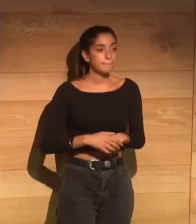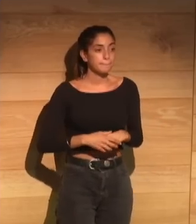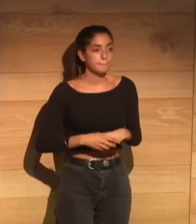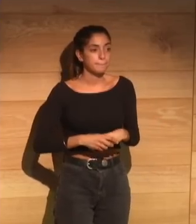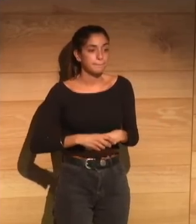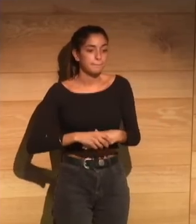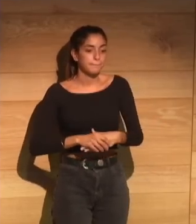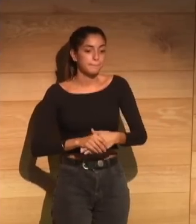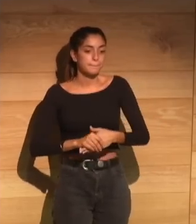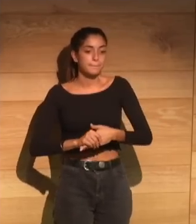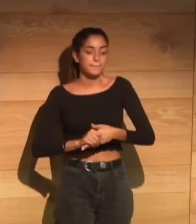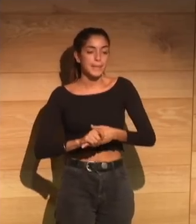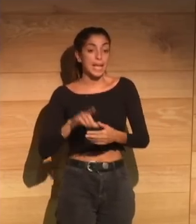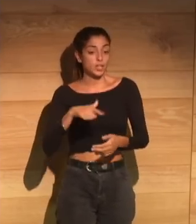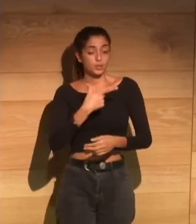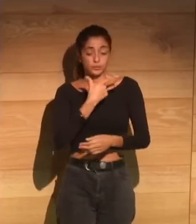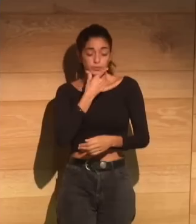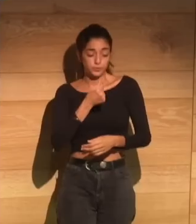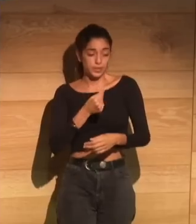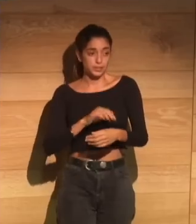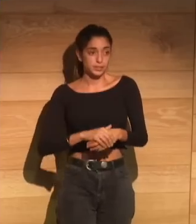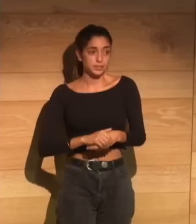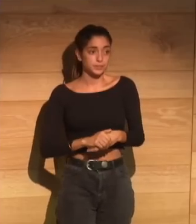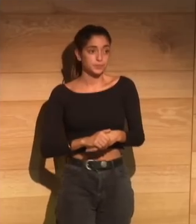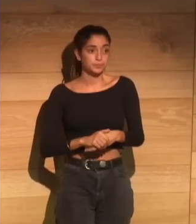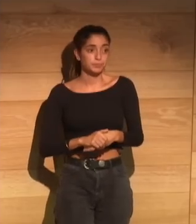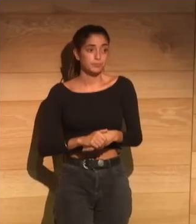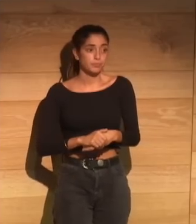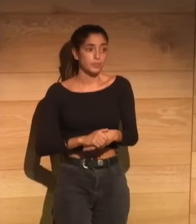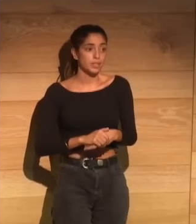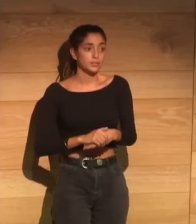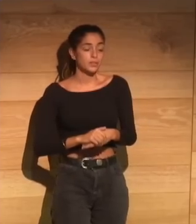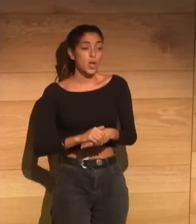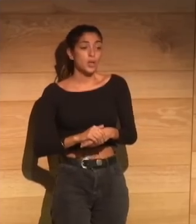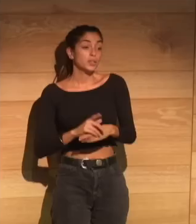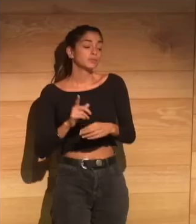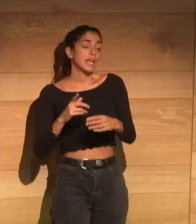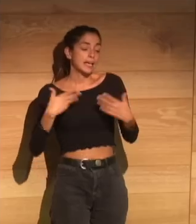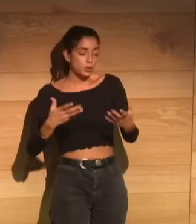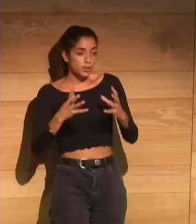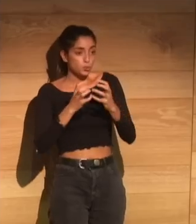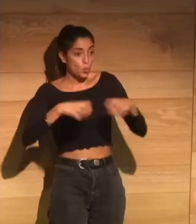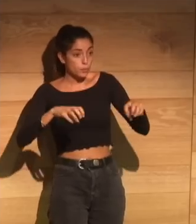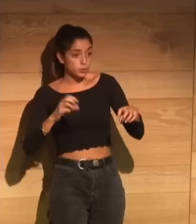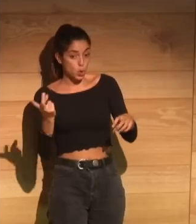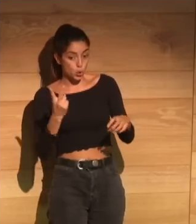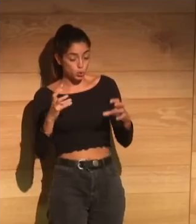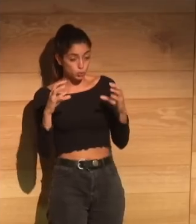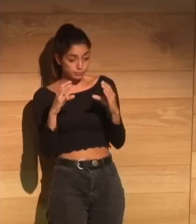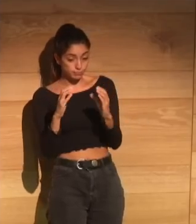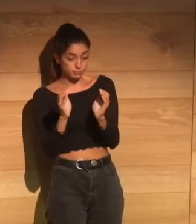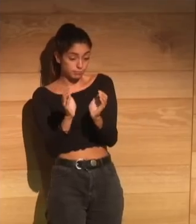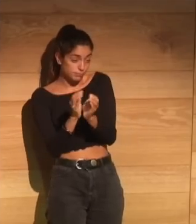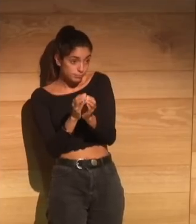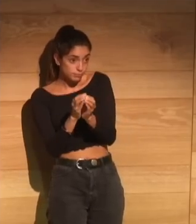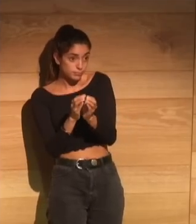Claro. Es que es facilísimo. Yo aprendo muchísimo. Es facilísimo. Yo aprendo. Vale, entonces, los dos huevitos... Bueno, descubrieron que se recogían con mucha